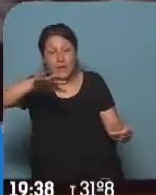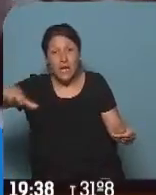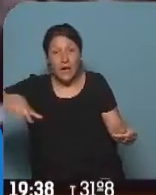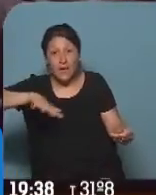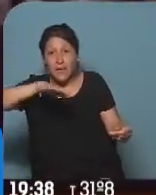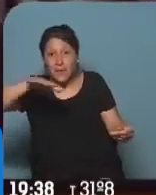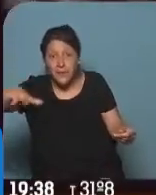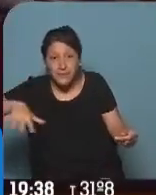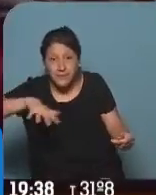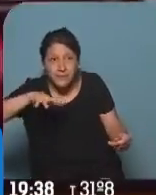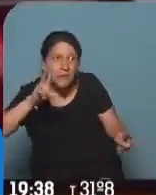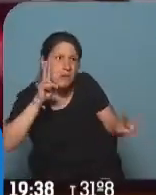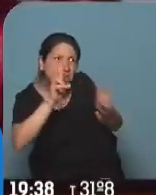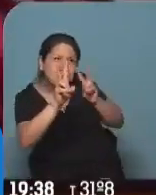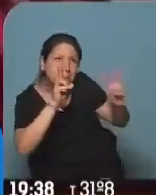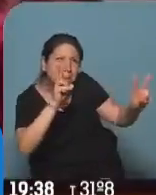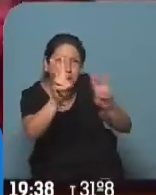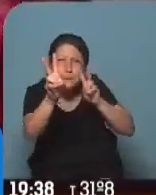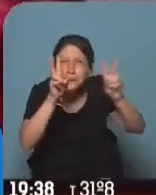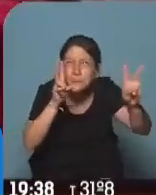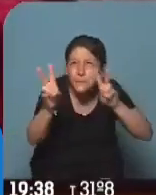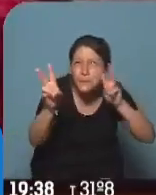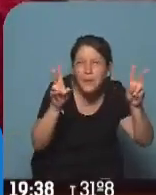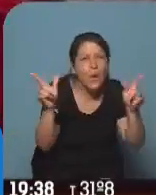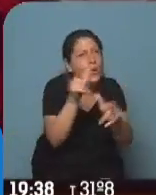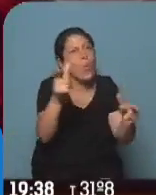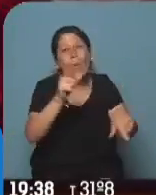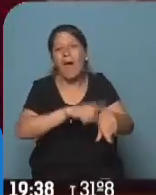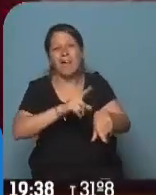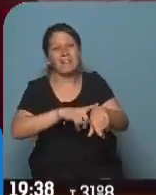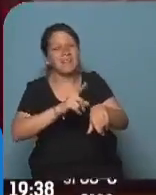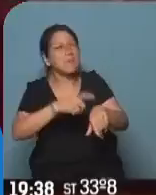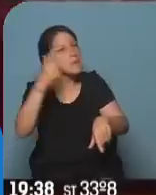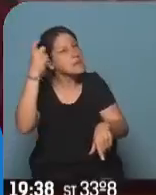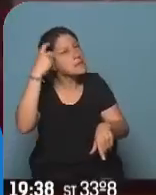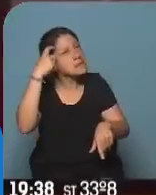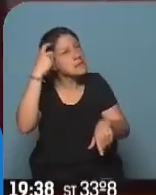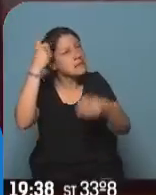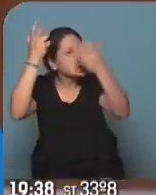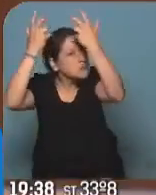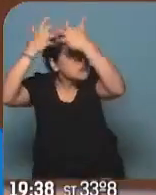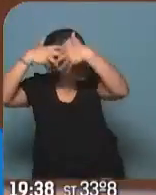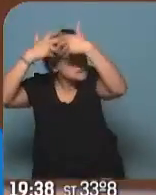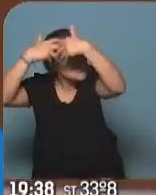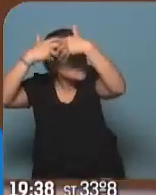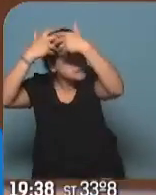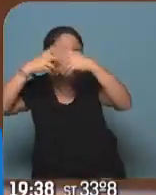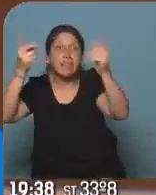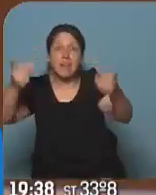un lenguaje visual. La gente no tiene tiempo para pensar. Pero además es abrumadora la cantidad de